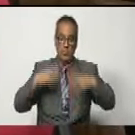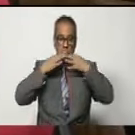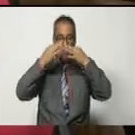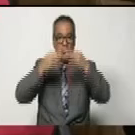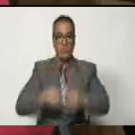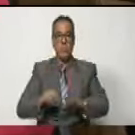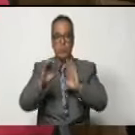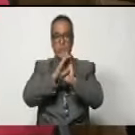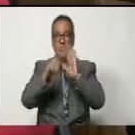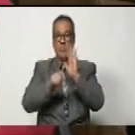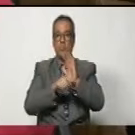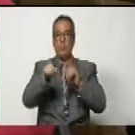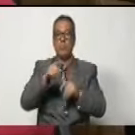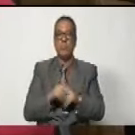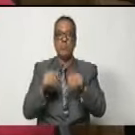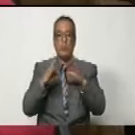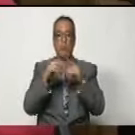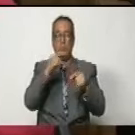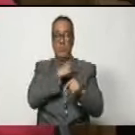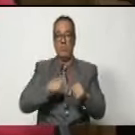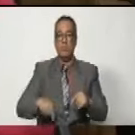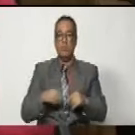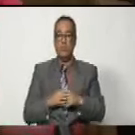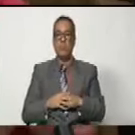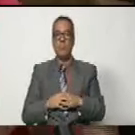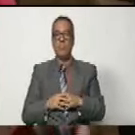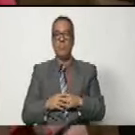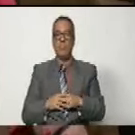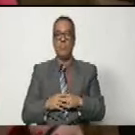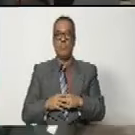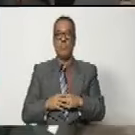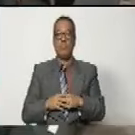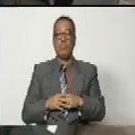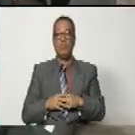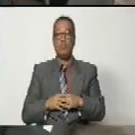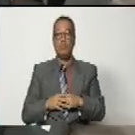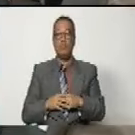garantías constitucionales. Es todo, ciudadano presidente.